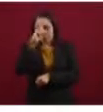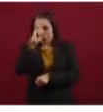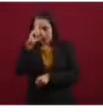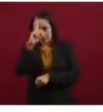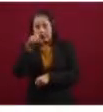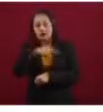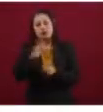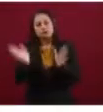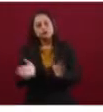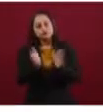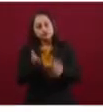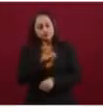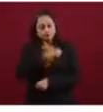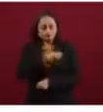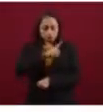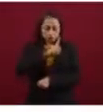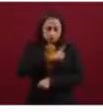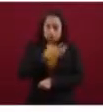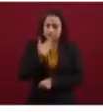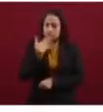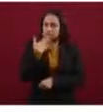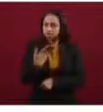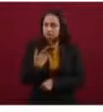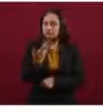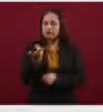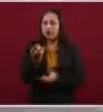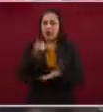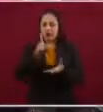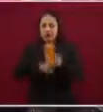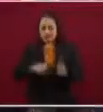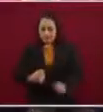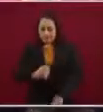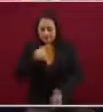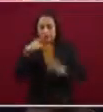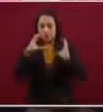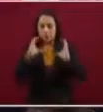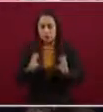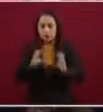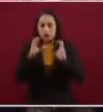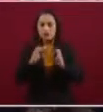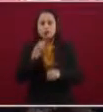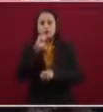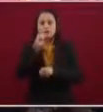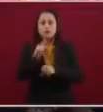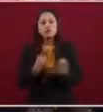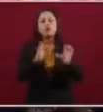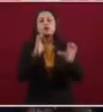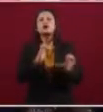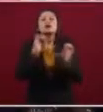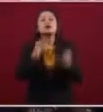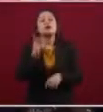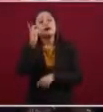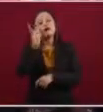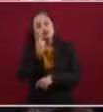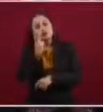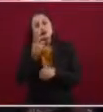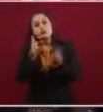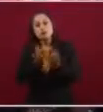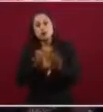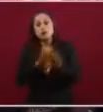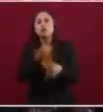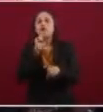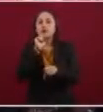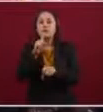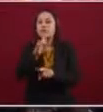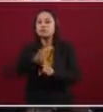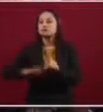vida saludable cuidado temas de cómo cuidar el sueño y sobre todo temas de salud mental abogando a este